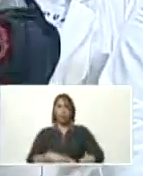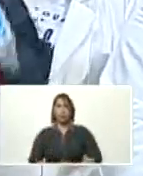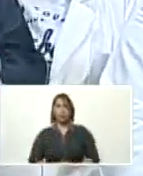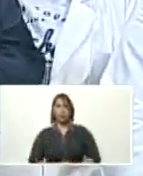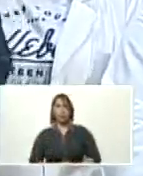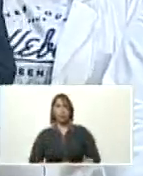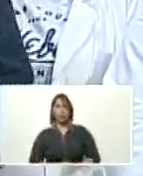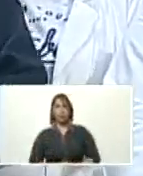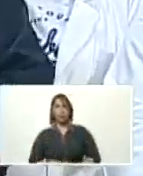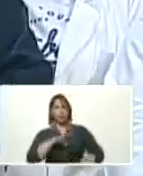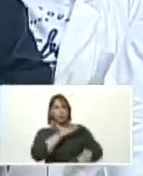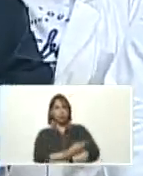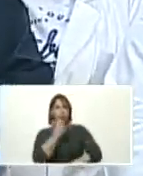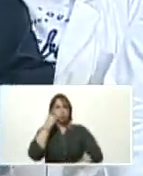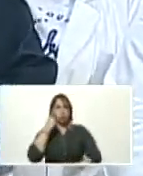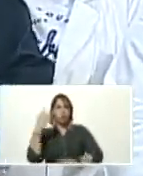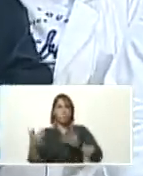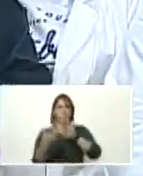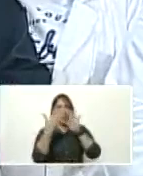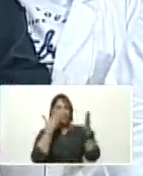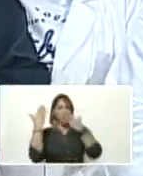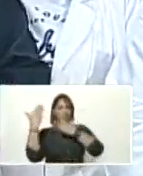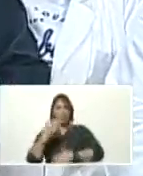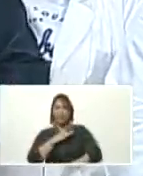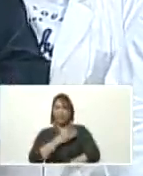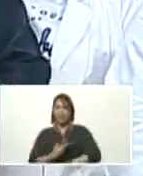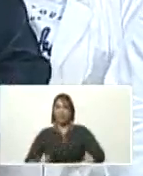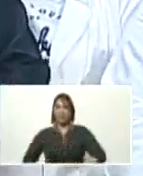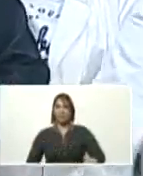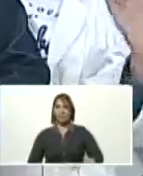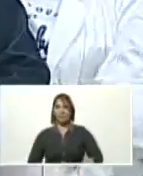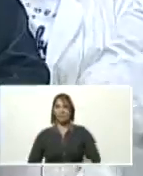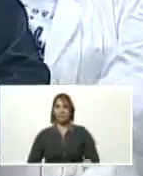todo feminista. Adelante, presidente.